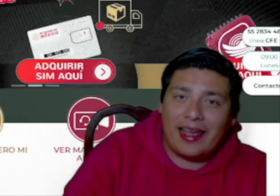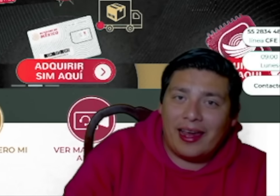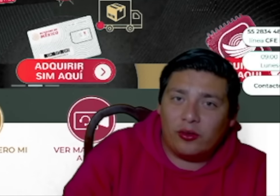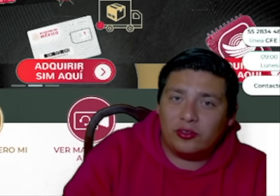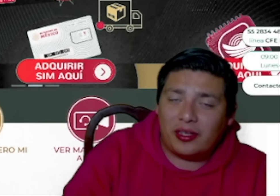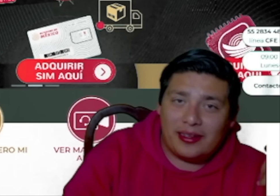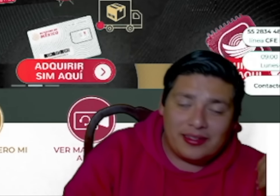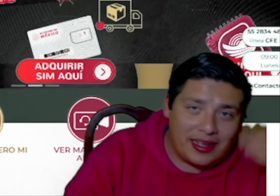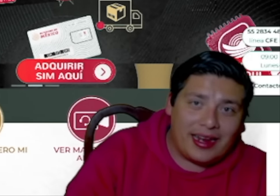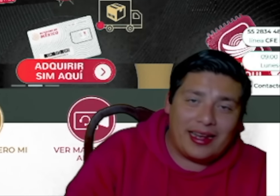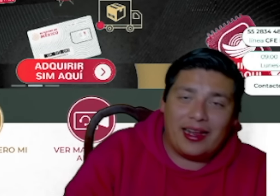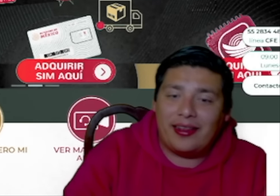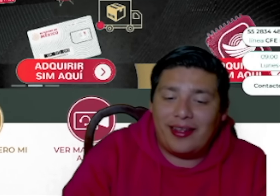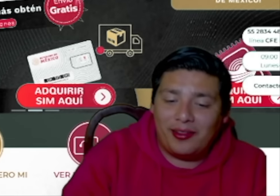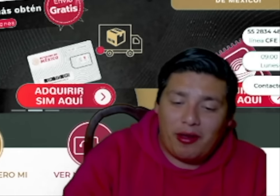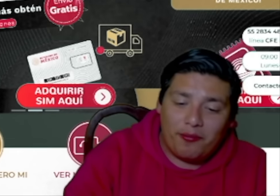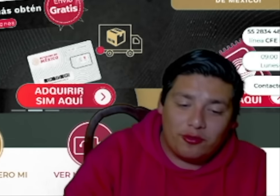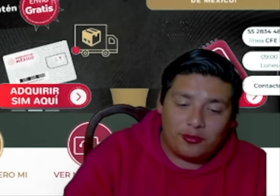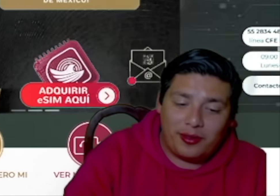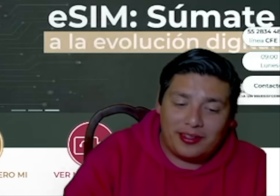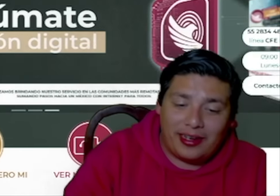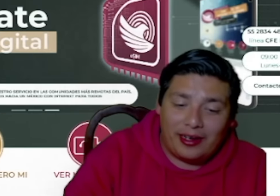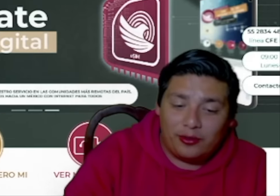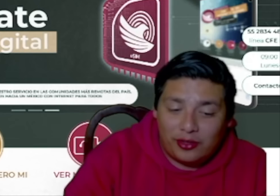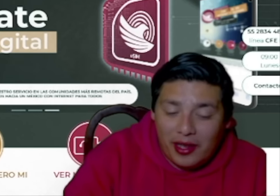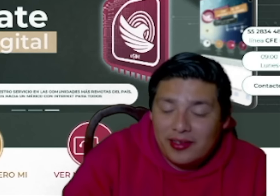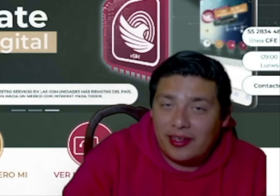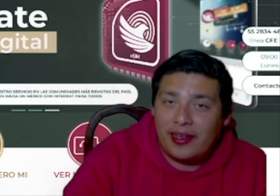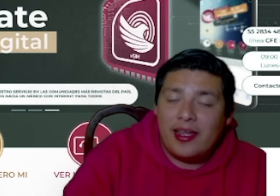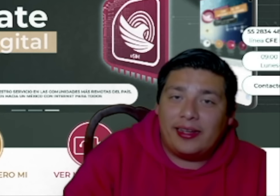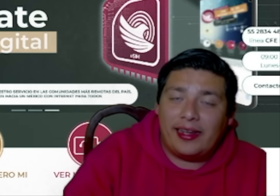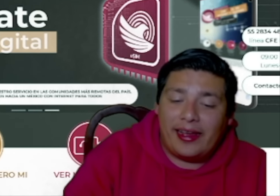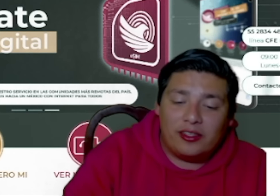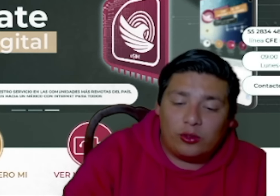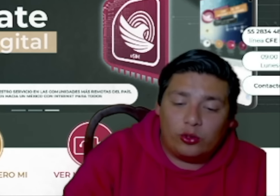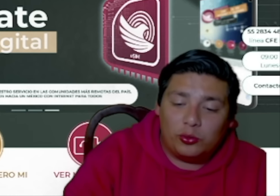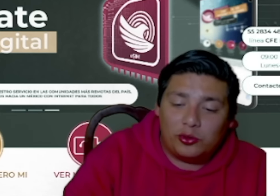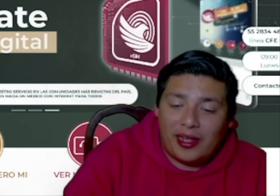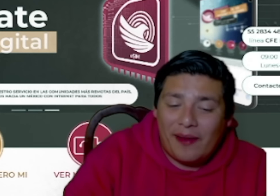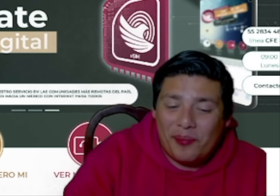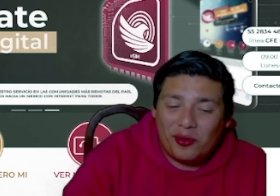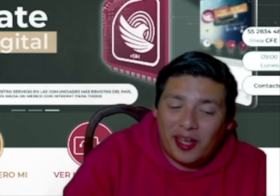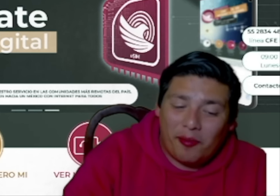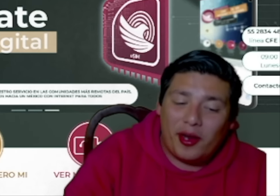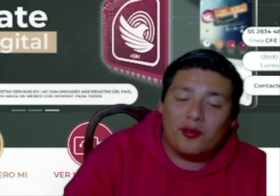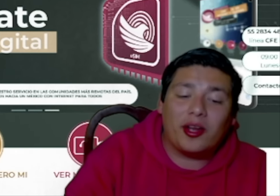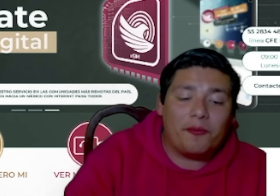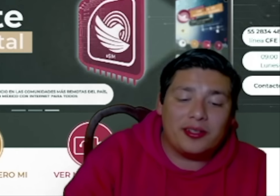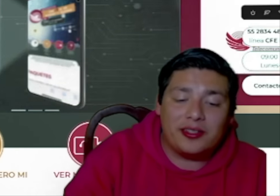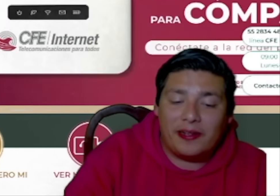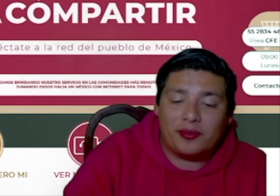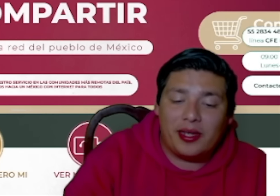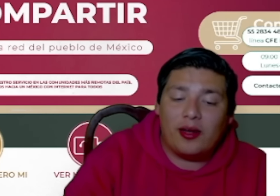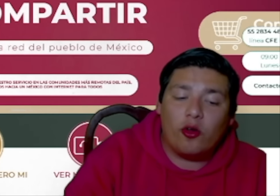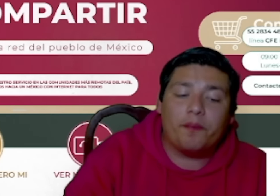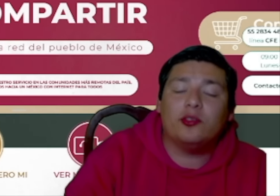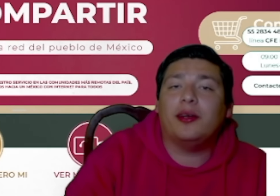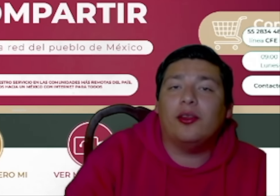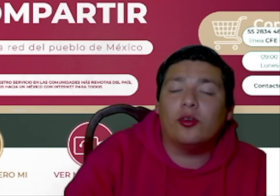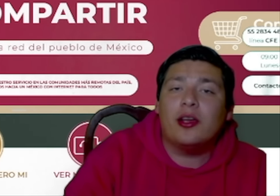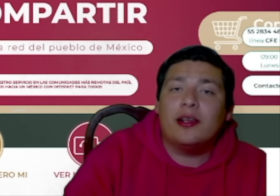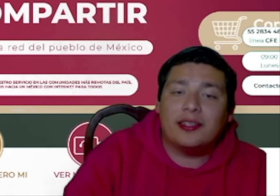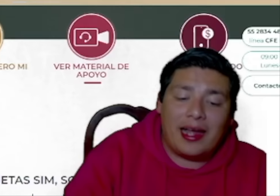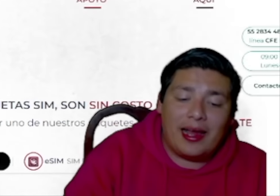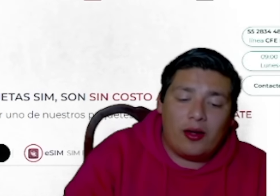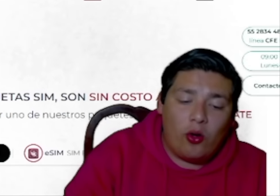teniendo engañados, que siguen engañando a muchos mexicanos. Triste que esto suceda, pero qué bueno que el presidente